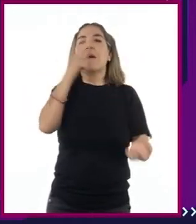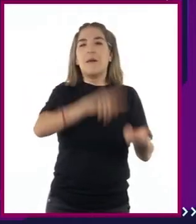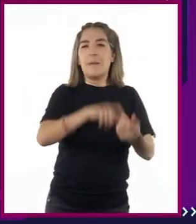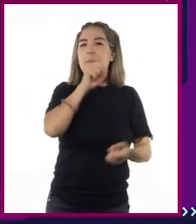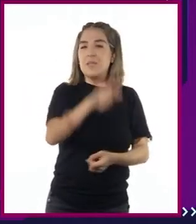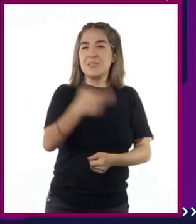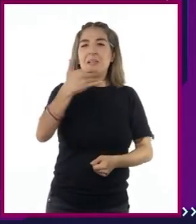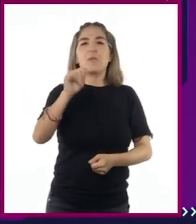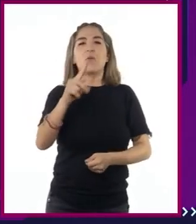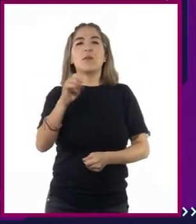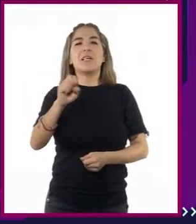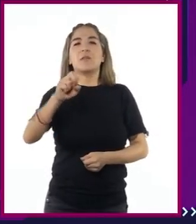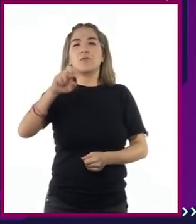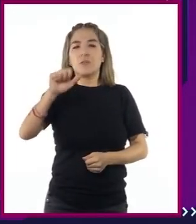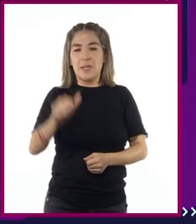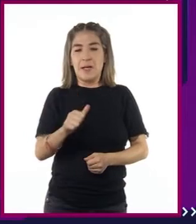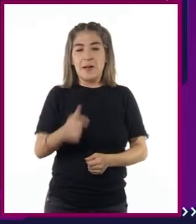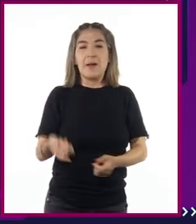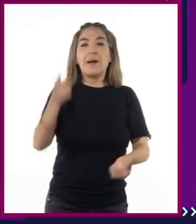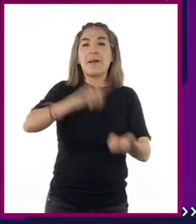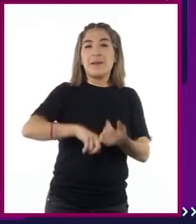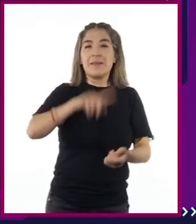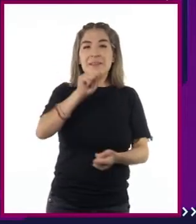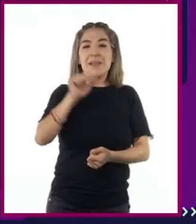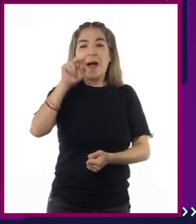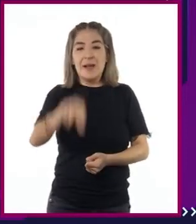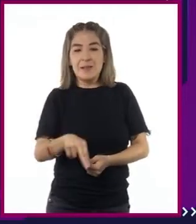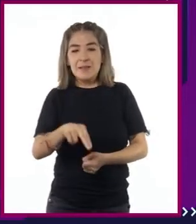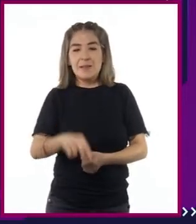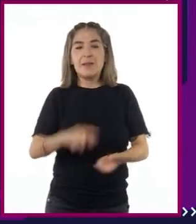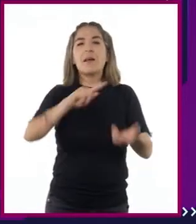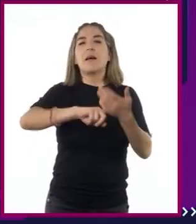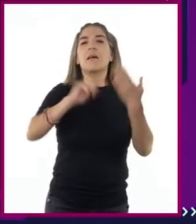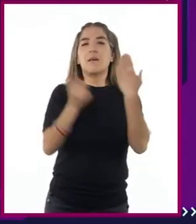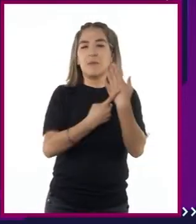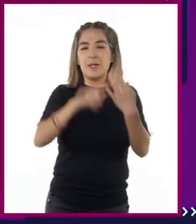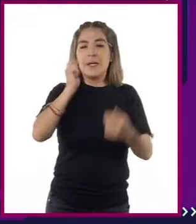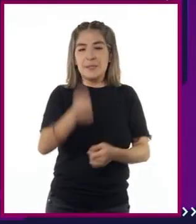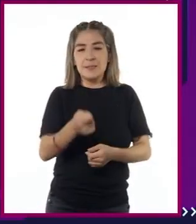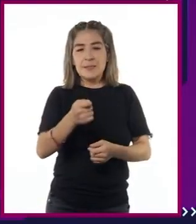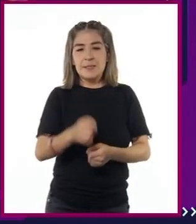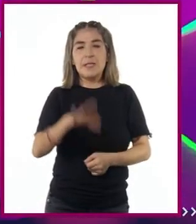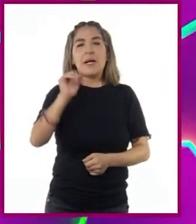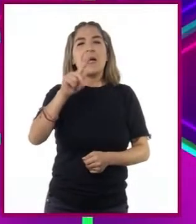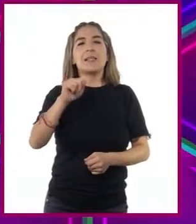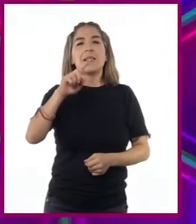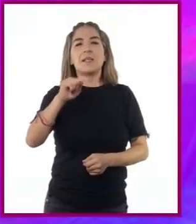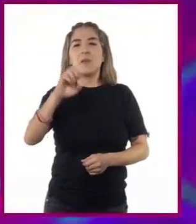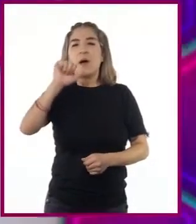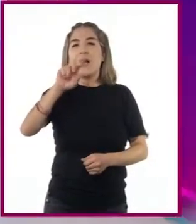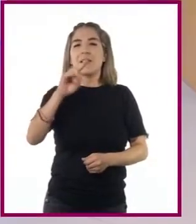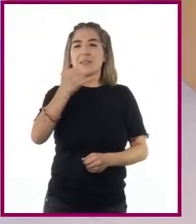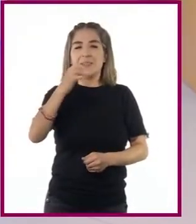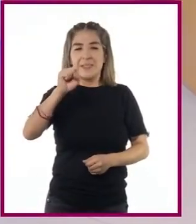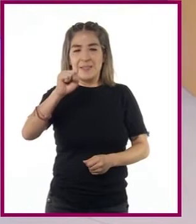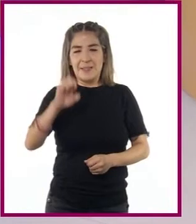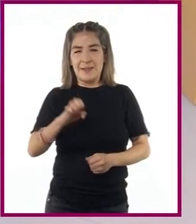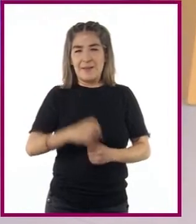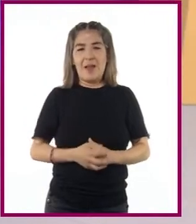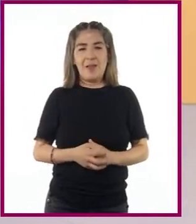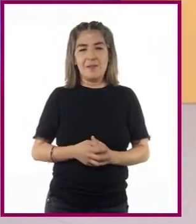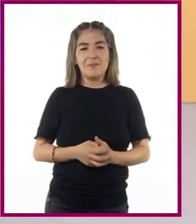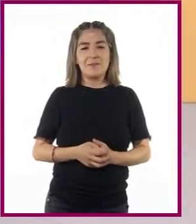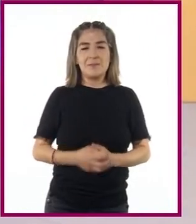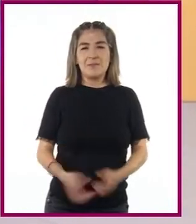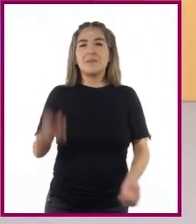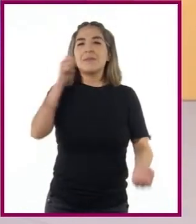entre hipotenusa y la tangente es cateto opuesto entre cateto adyacente.